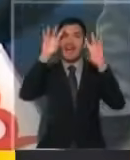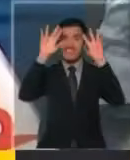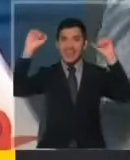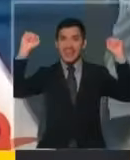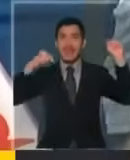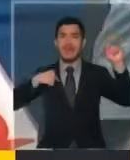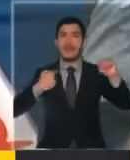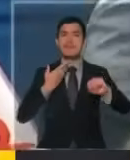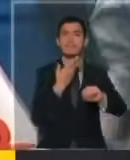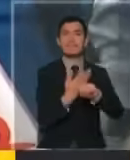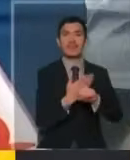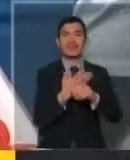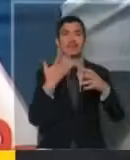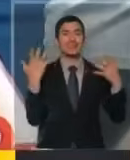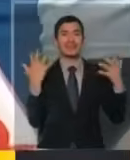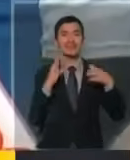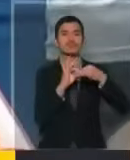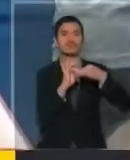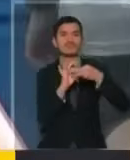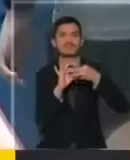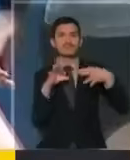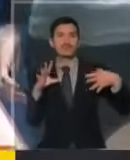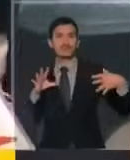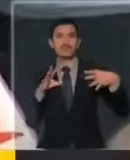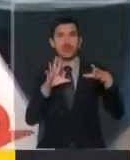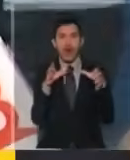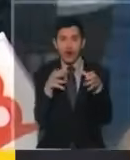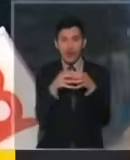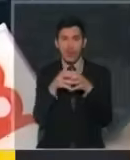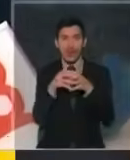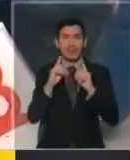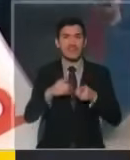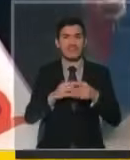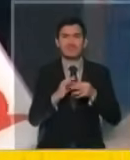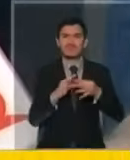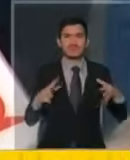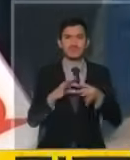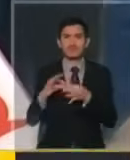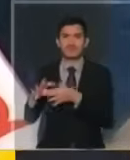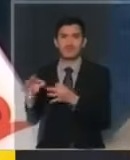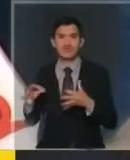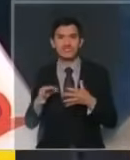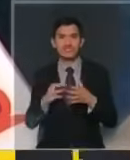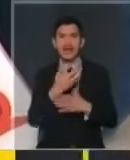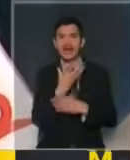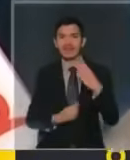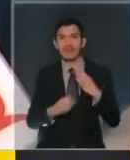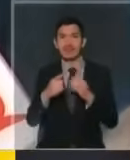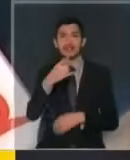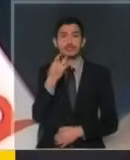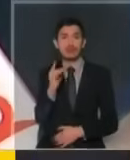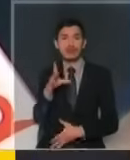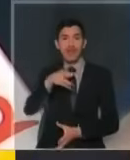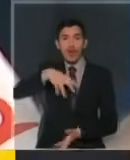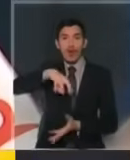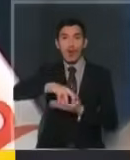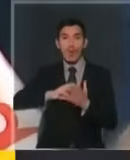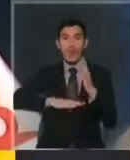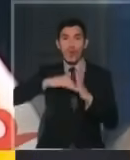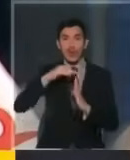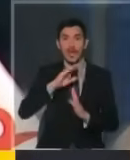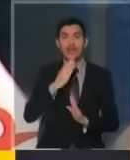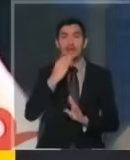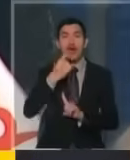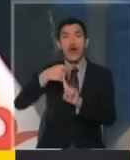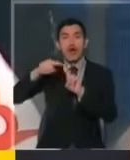a desarticular todas estas bandas criminales que operan no solo en nuestra comuna, sino también en comunas